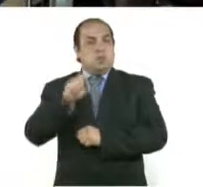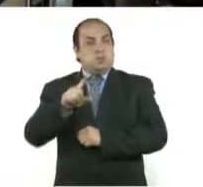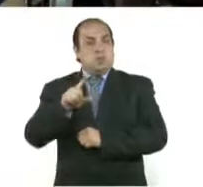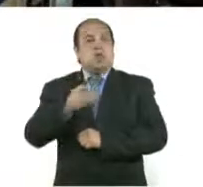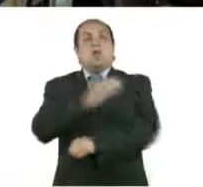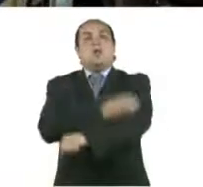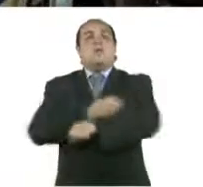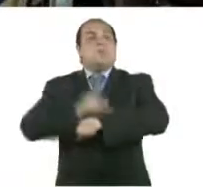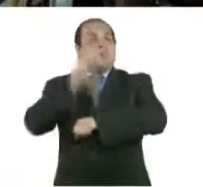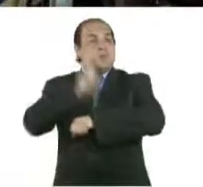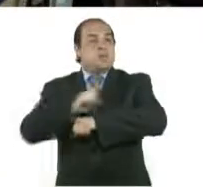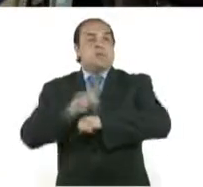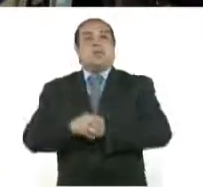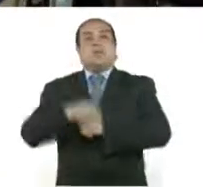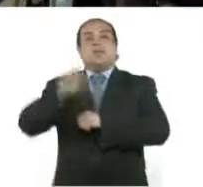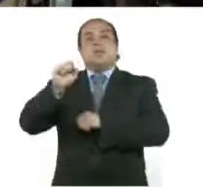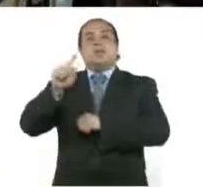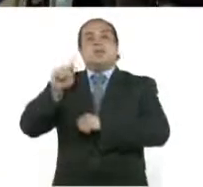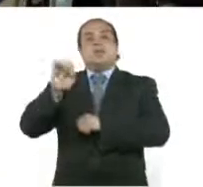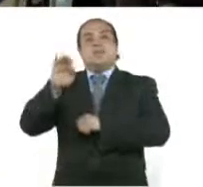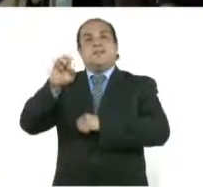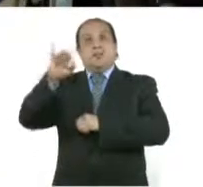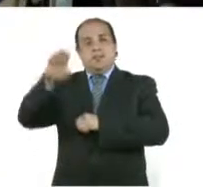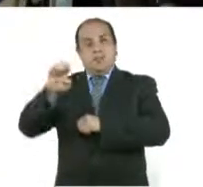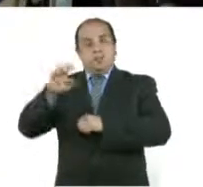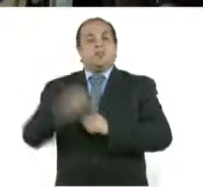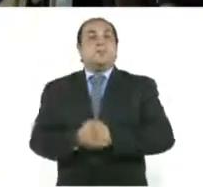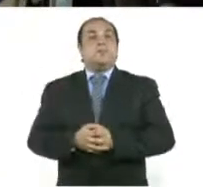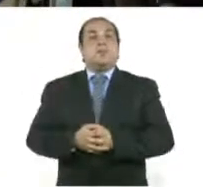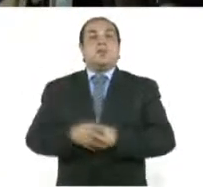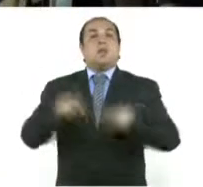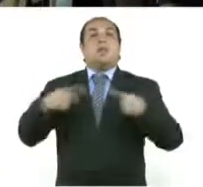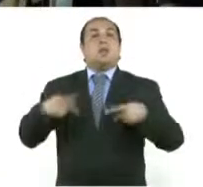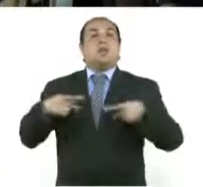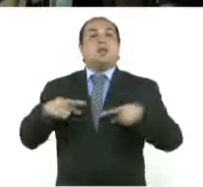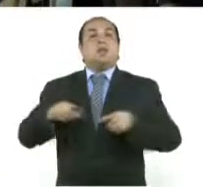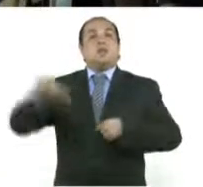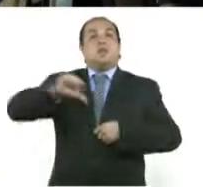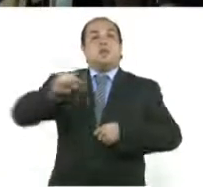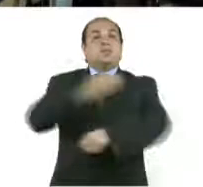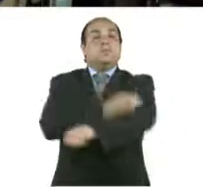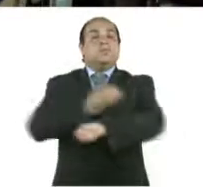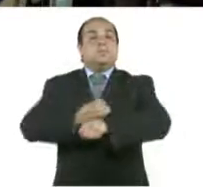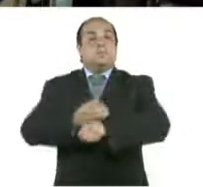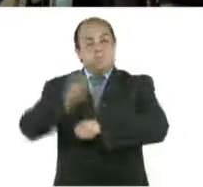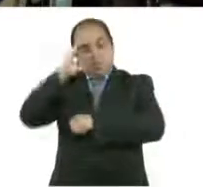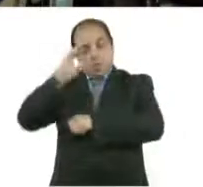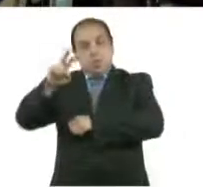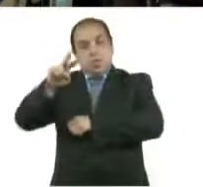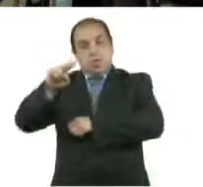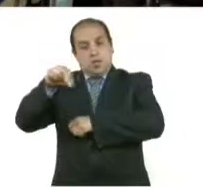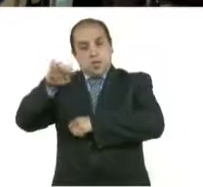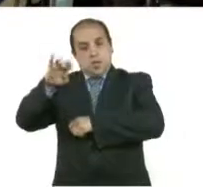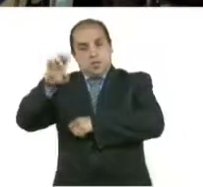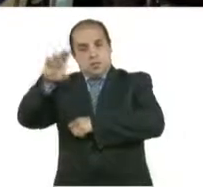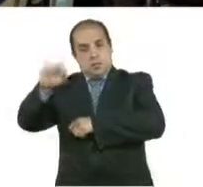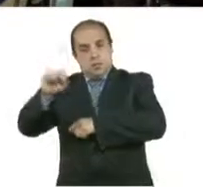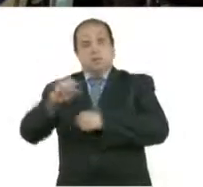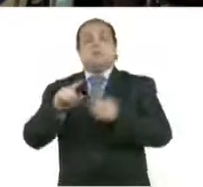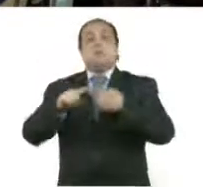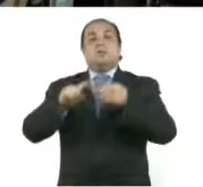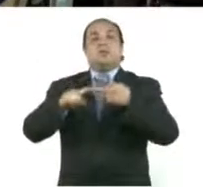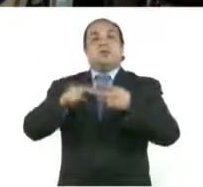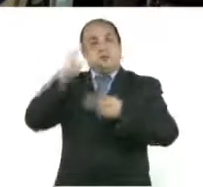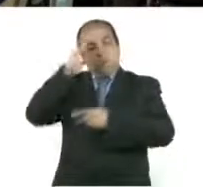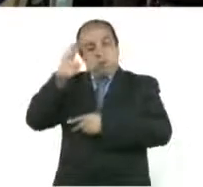nuestra compañera Stephanie Correa García y a los derechohabientes que están con nosotros, la señora Nieves y el señor Mario.